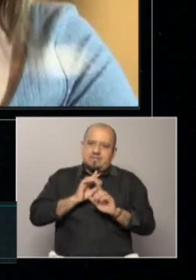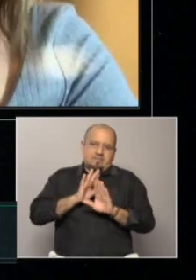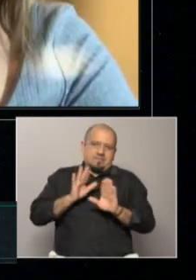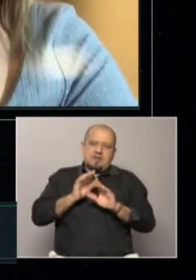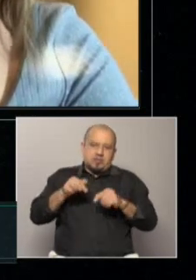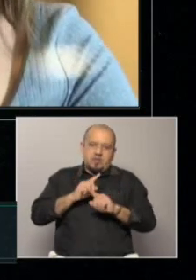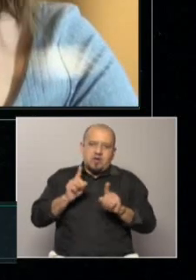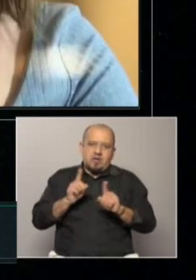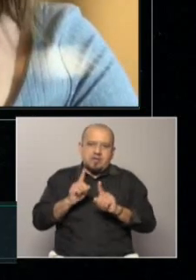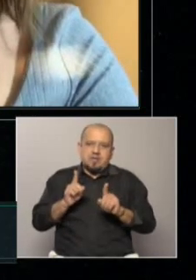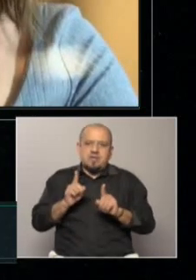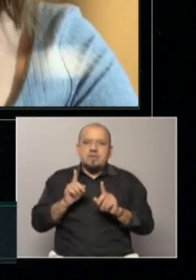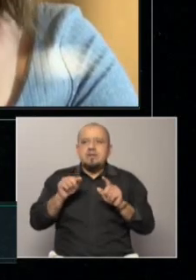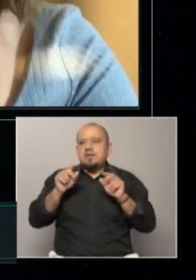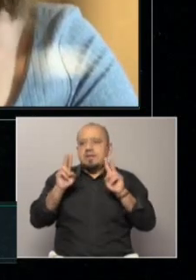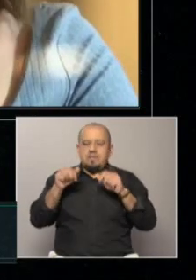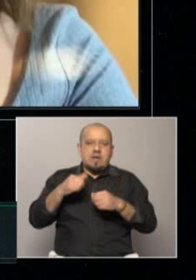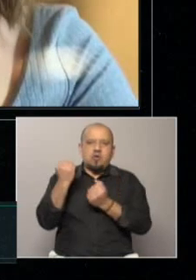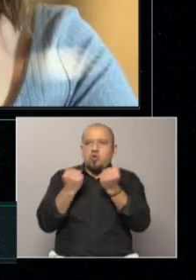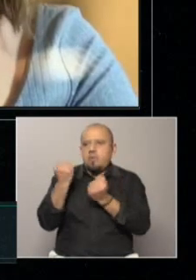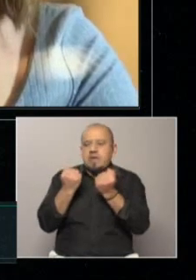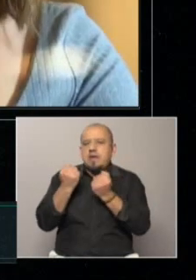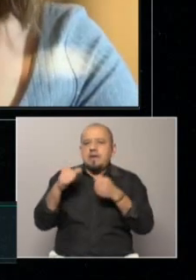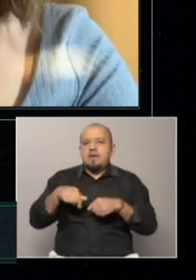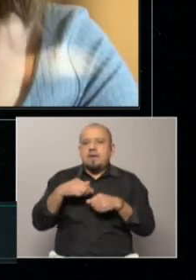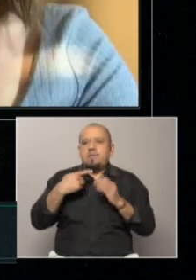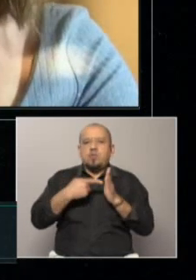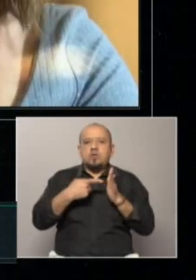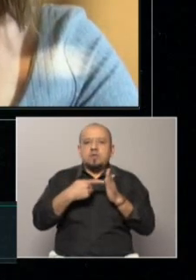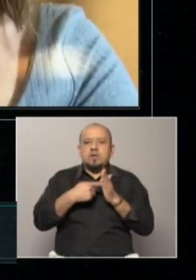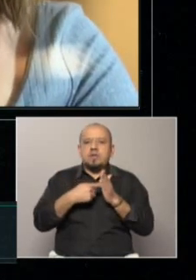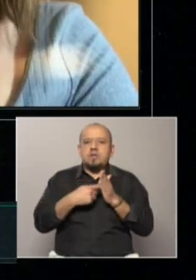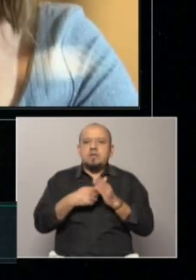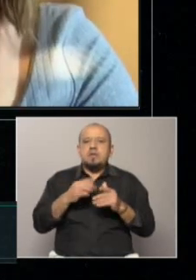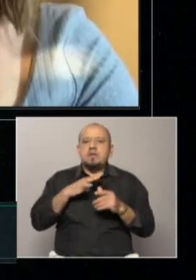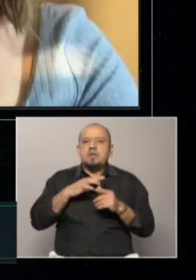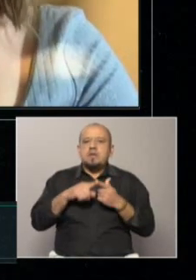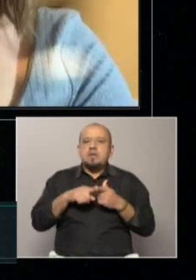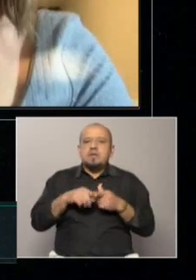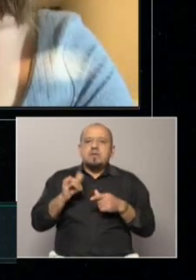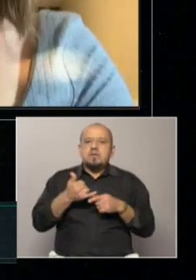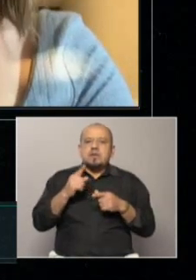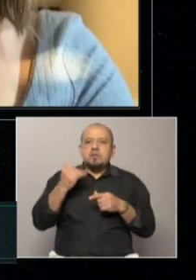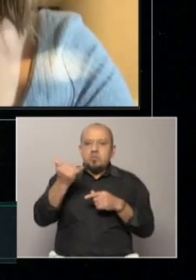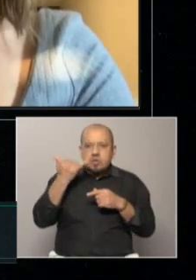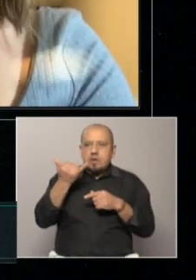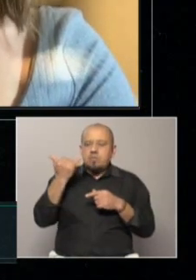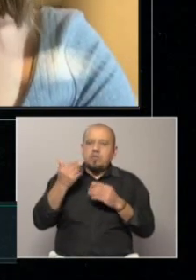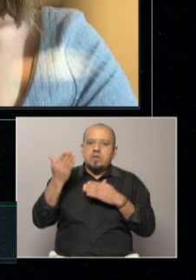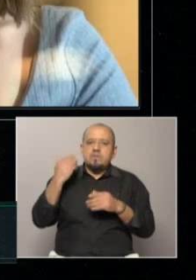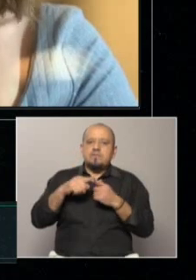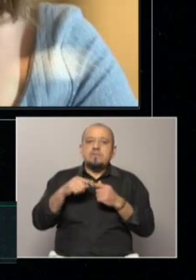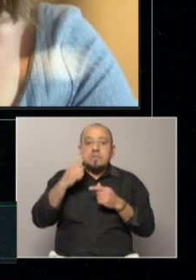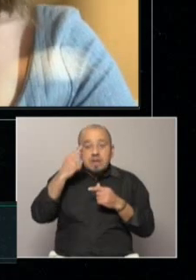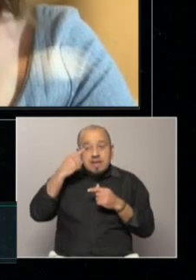que no pasa. Bien. La actividad económica en la ciudad de Buenos Aires está activada ya hace un tiempo largo. Y